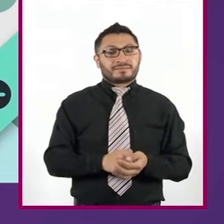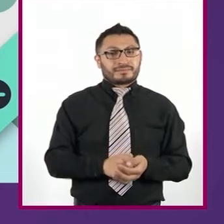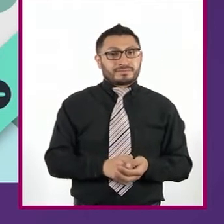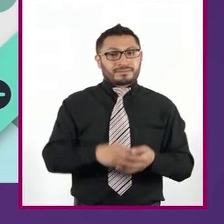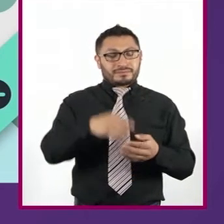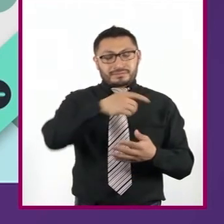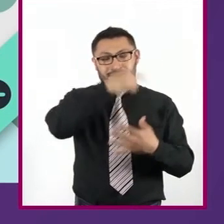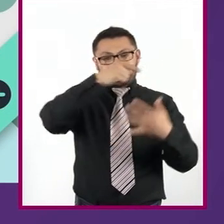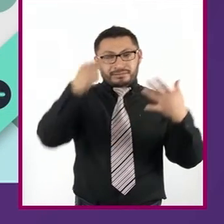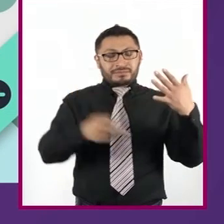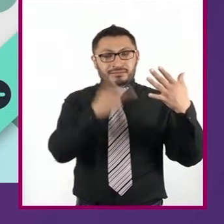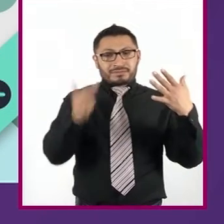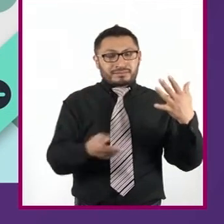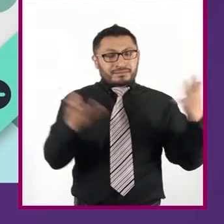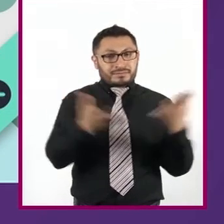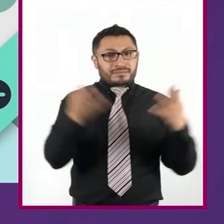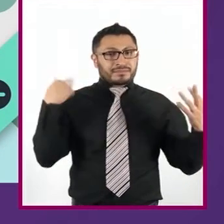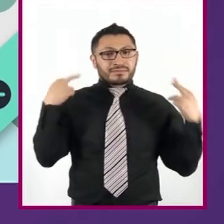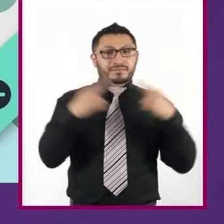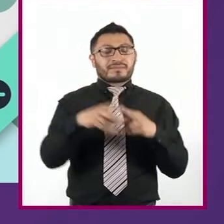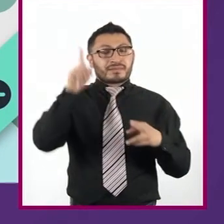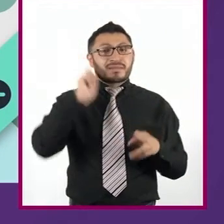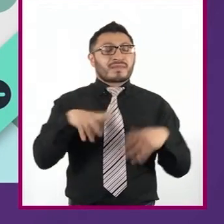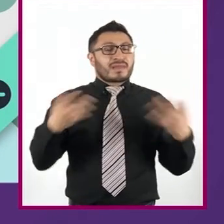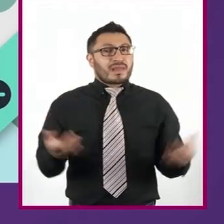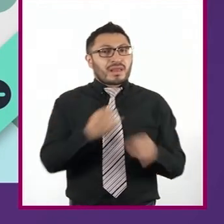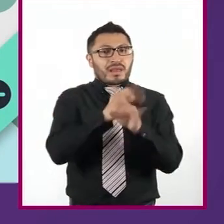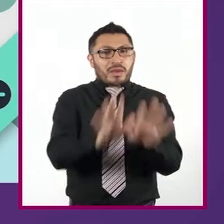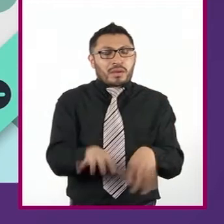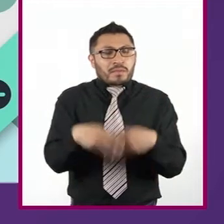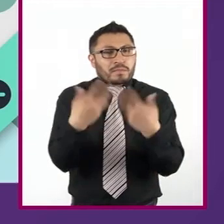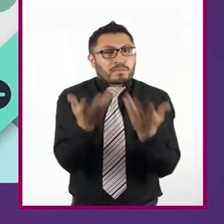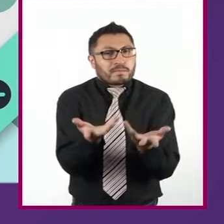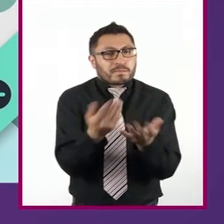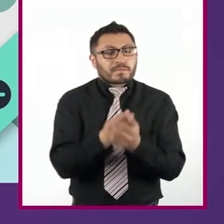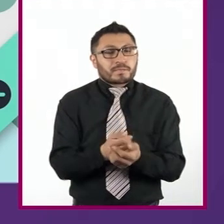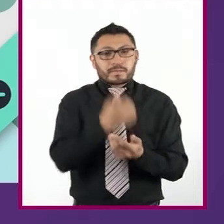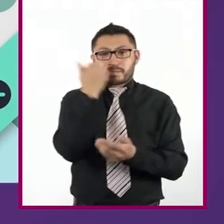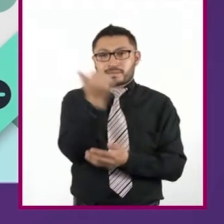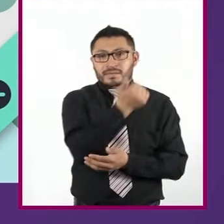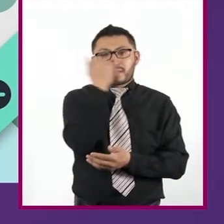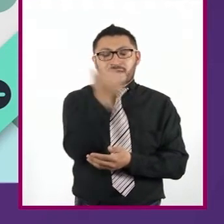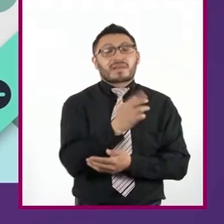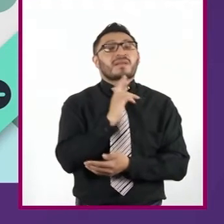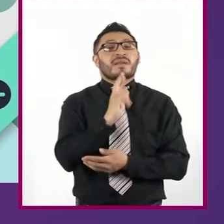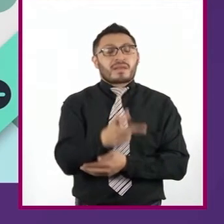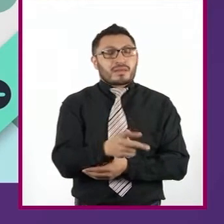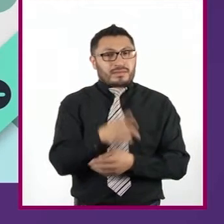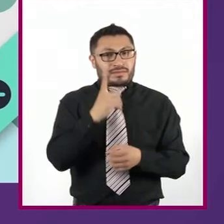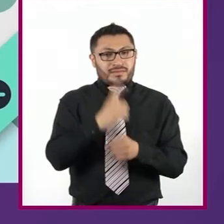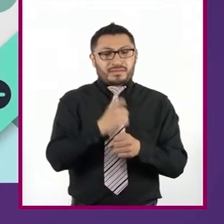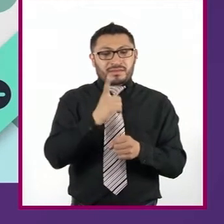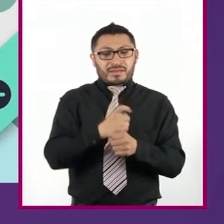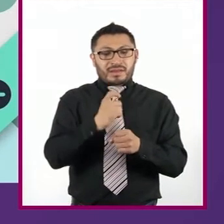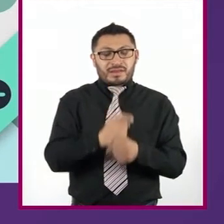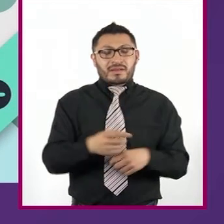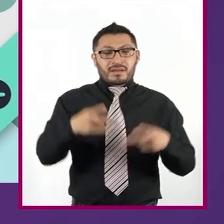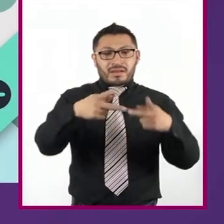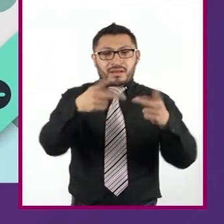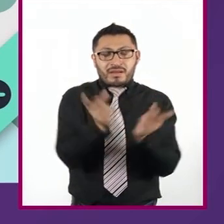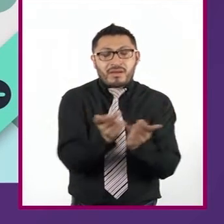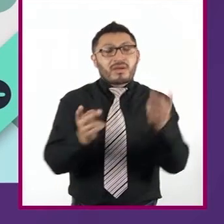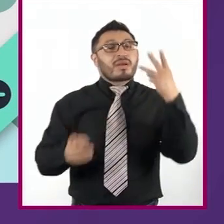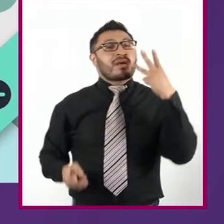la profesora realizó, se obtuvieron los siguientes datos. Los alumnos prefieren, en primer lugar, el platillo